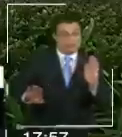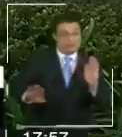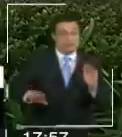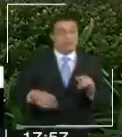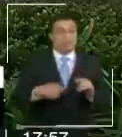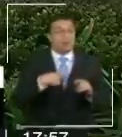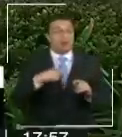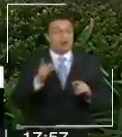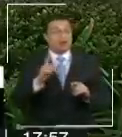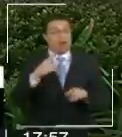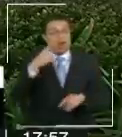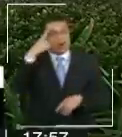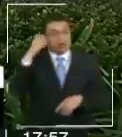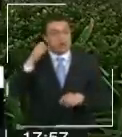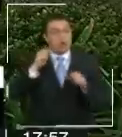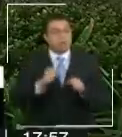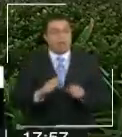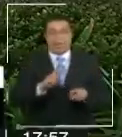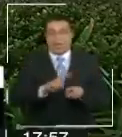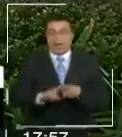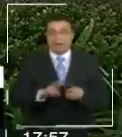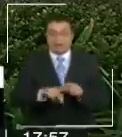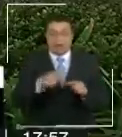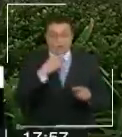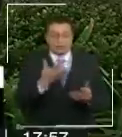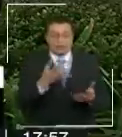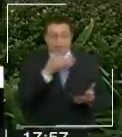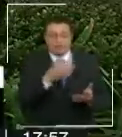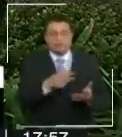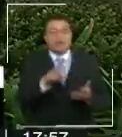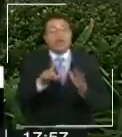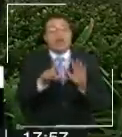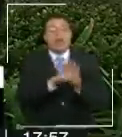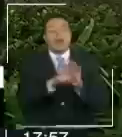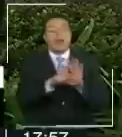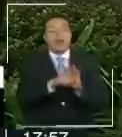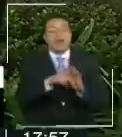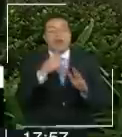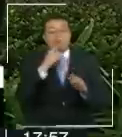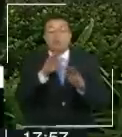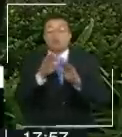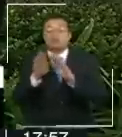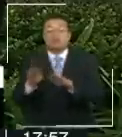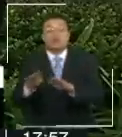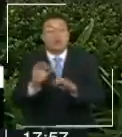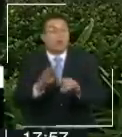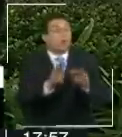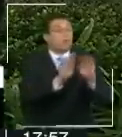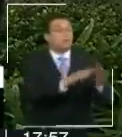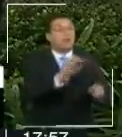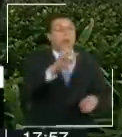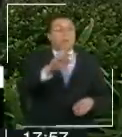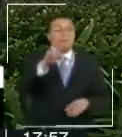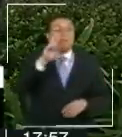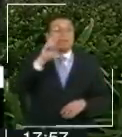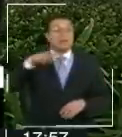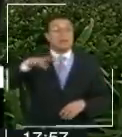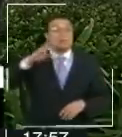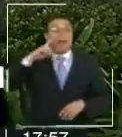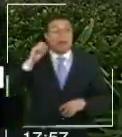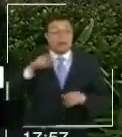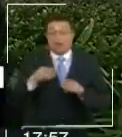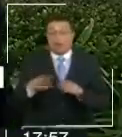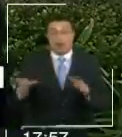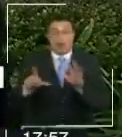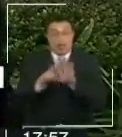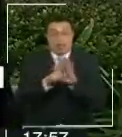no creo que se pueda hacer, hay que ver la interpretación de la ley, propaganda en favor de uno u otro candidato en las primarias al margen de las